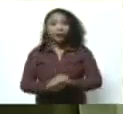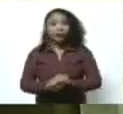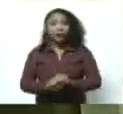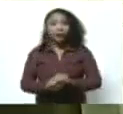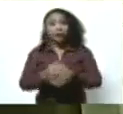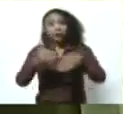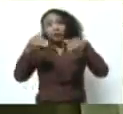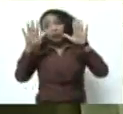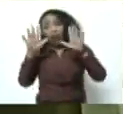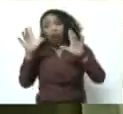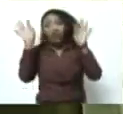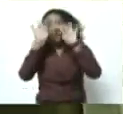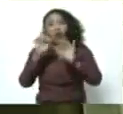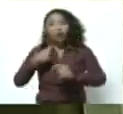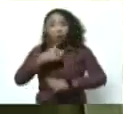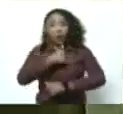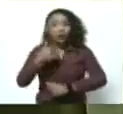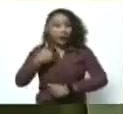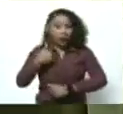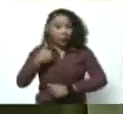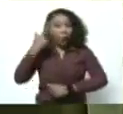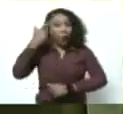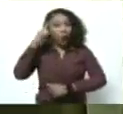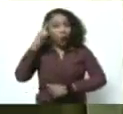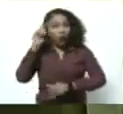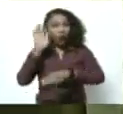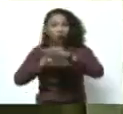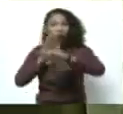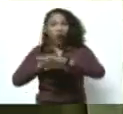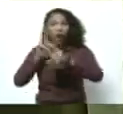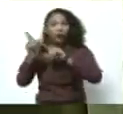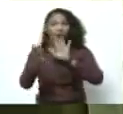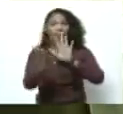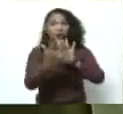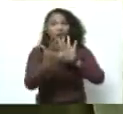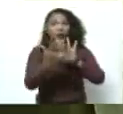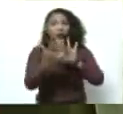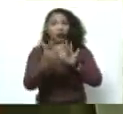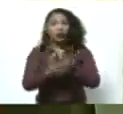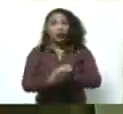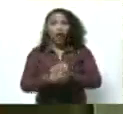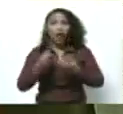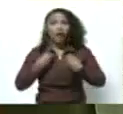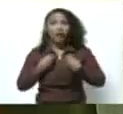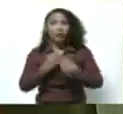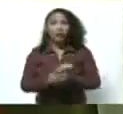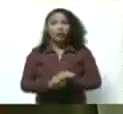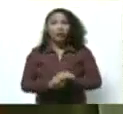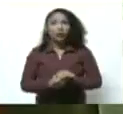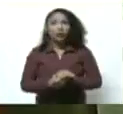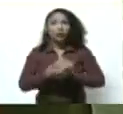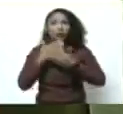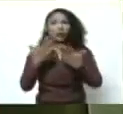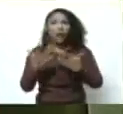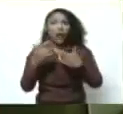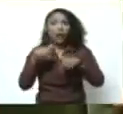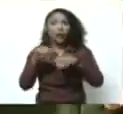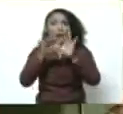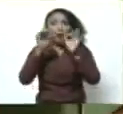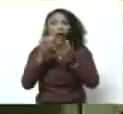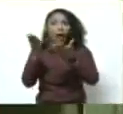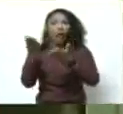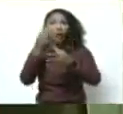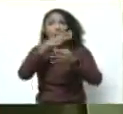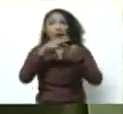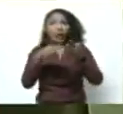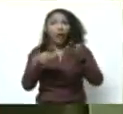tal sentido, quiero recordar en este pase en vivo que esta donación de insumos y